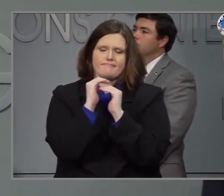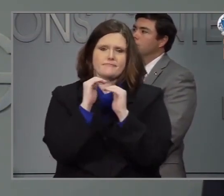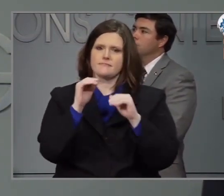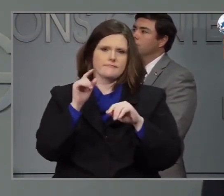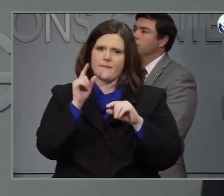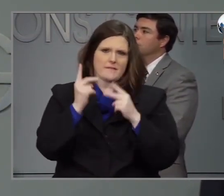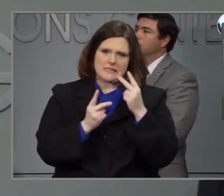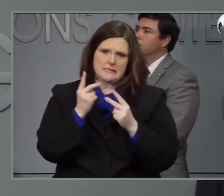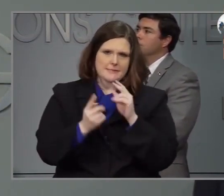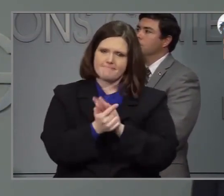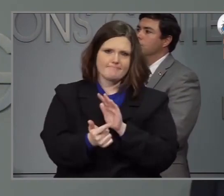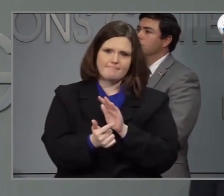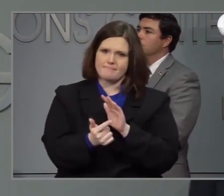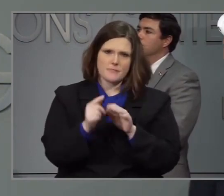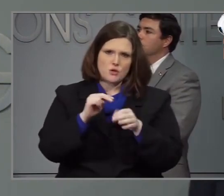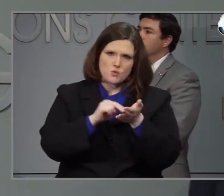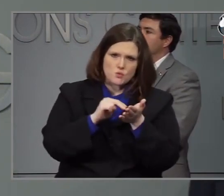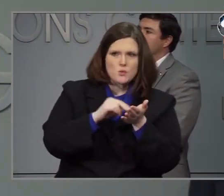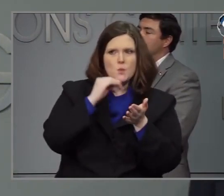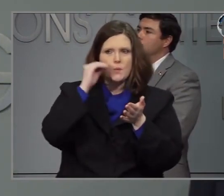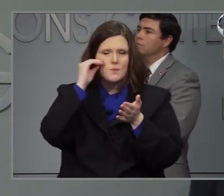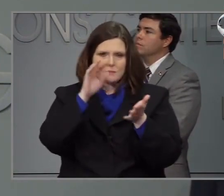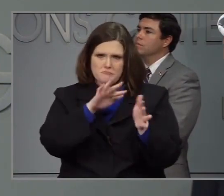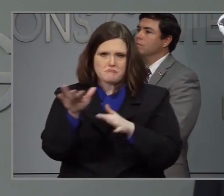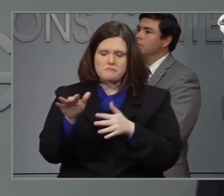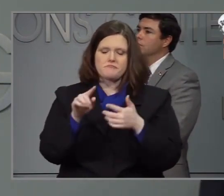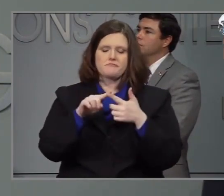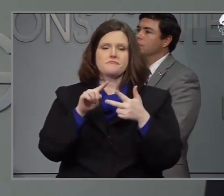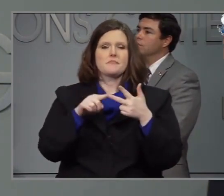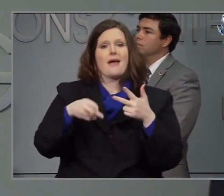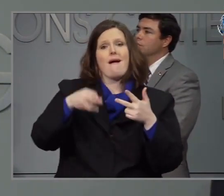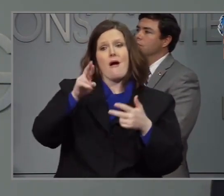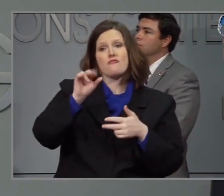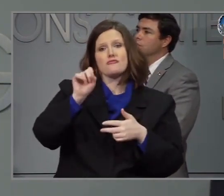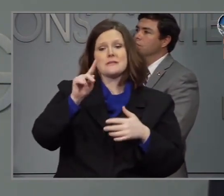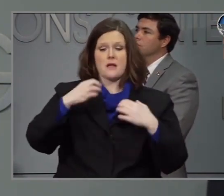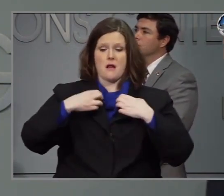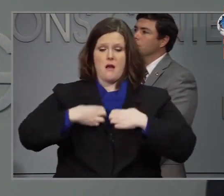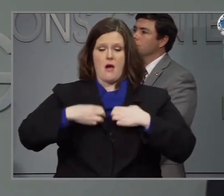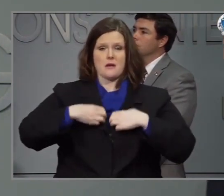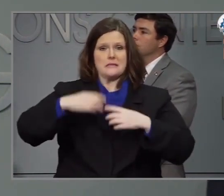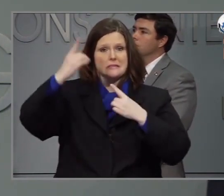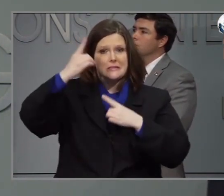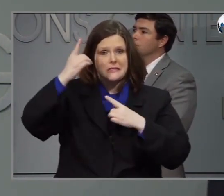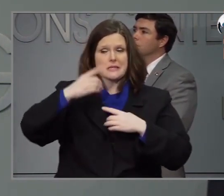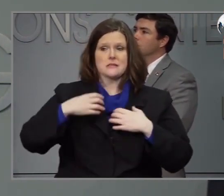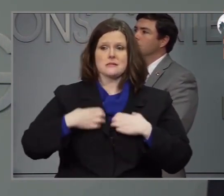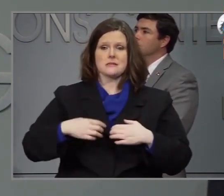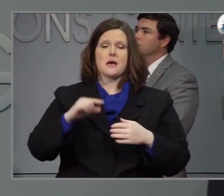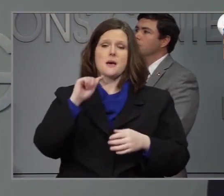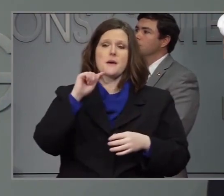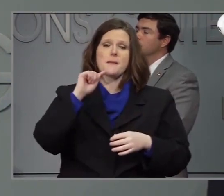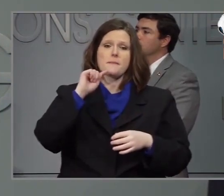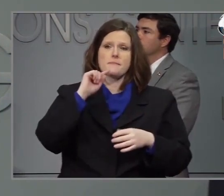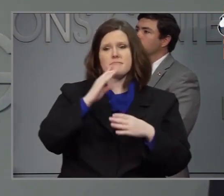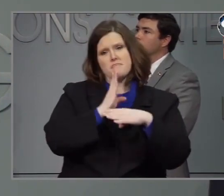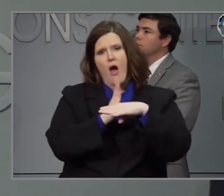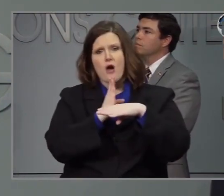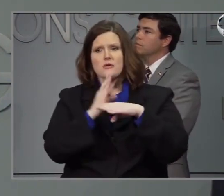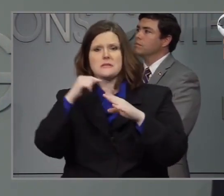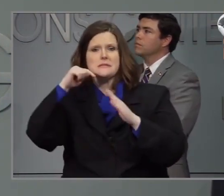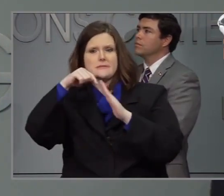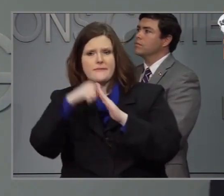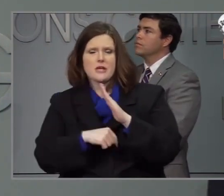orden ejecutiva limitamos las visitas presenciales las personas con condiciones de alto riesgo incluyendo enfermedades